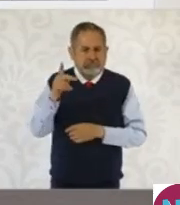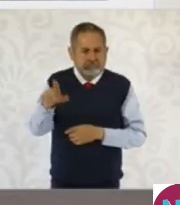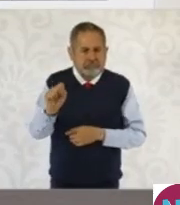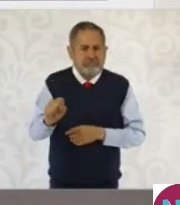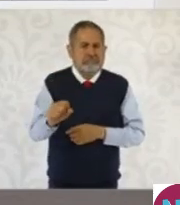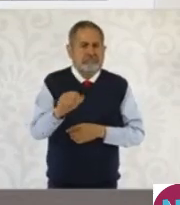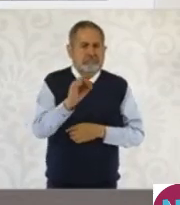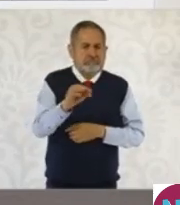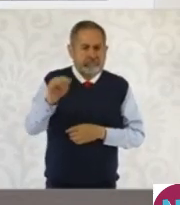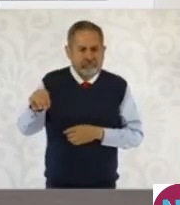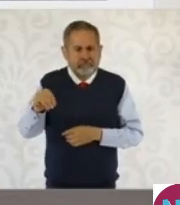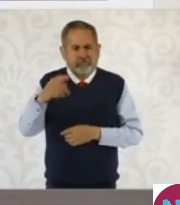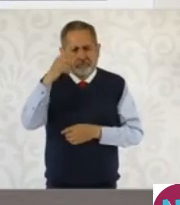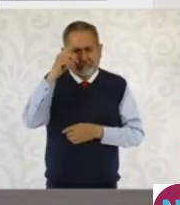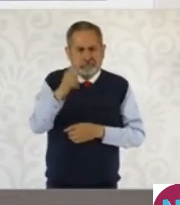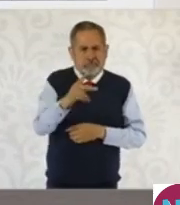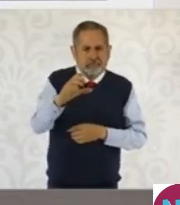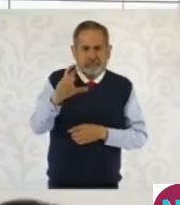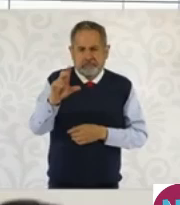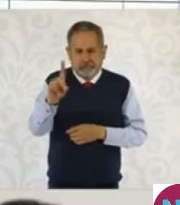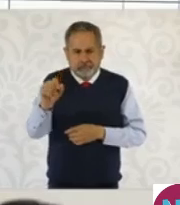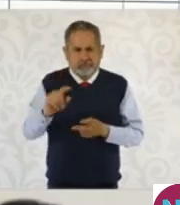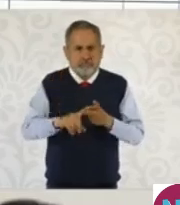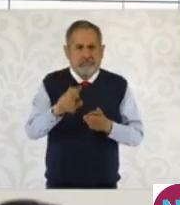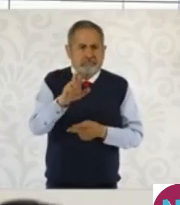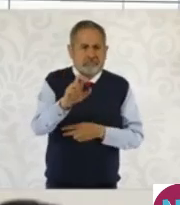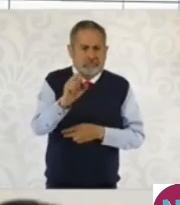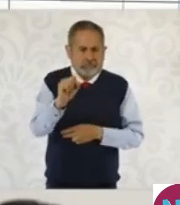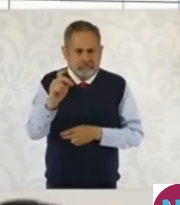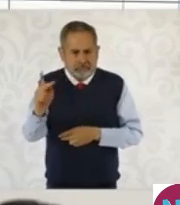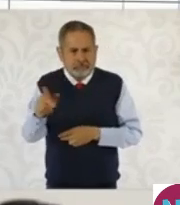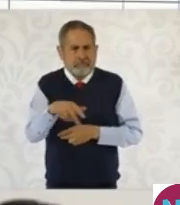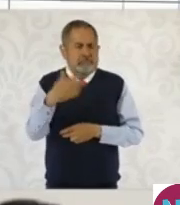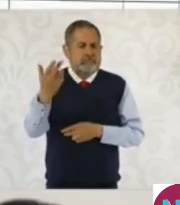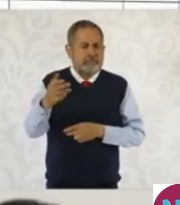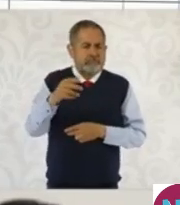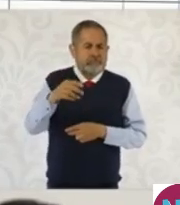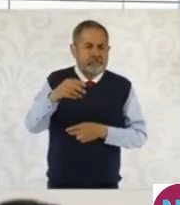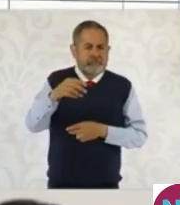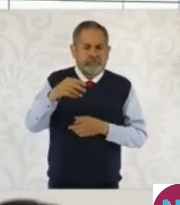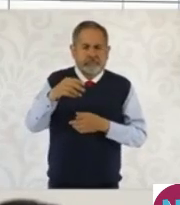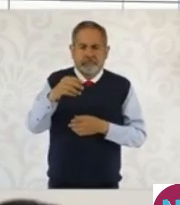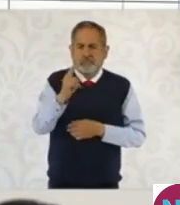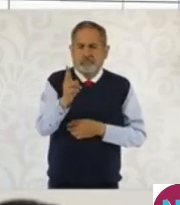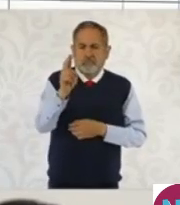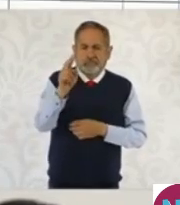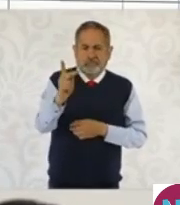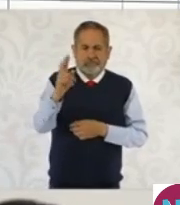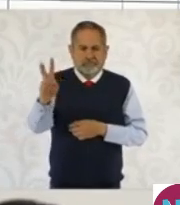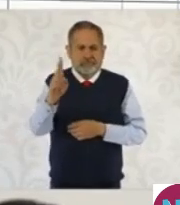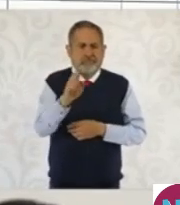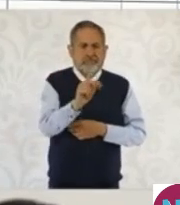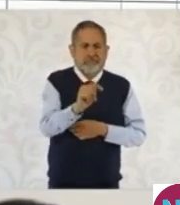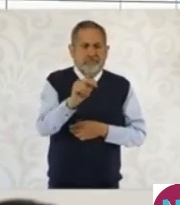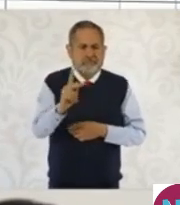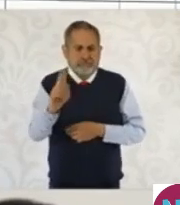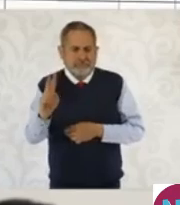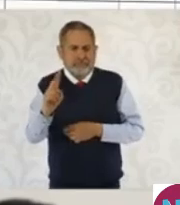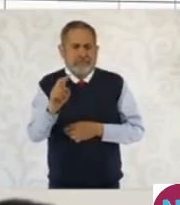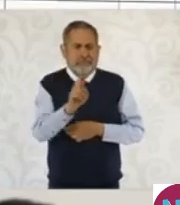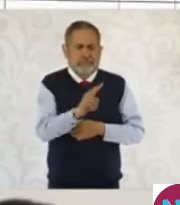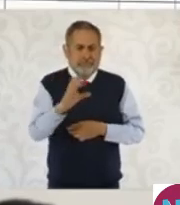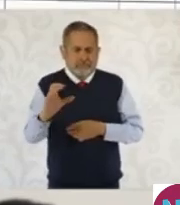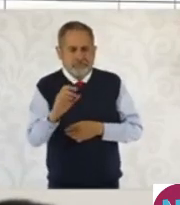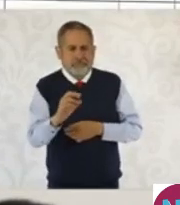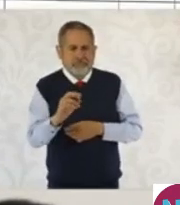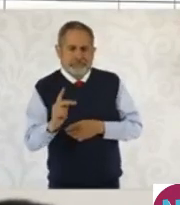por México, Partido Cardenista, RCP, Unidos por Veracruz, Todos por Veracruz, Unidad Ciudadana y Podemos.